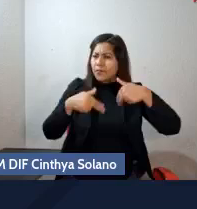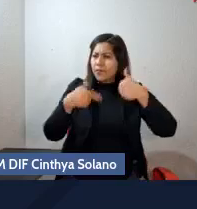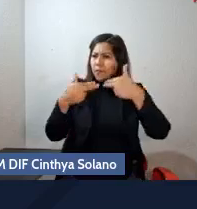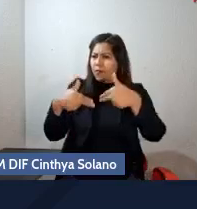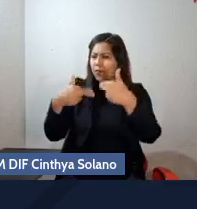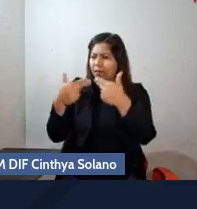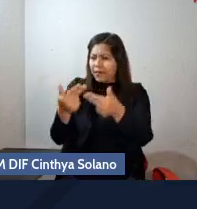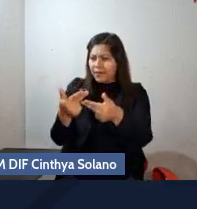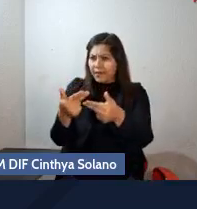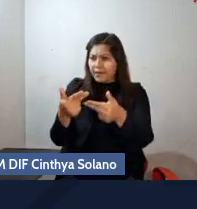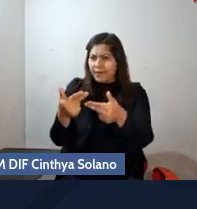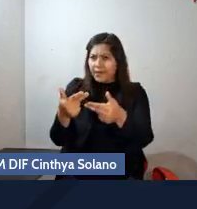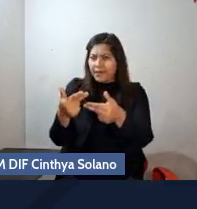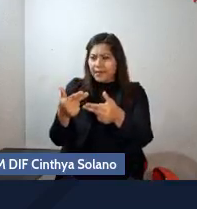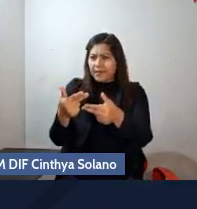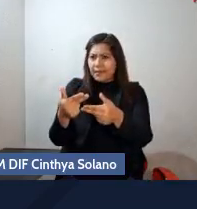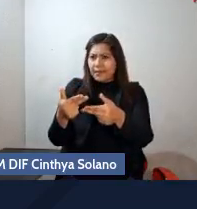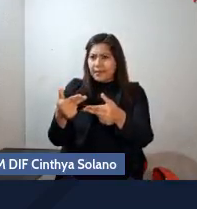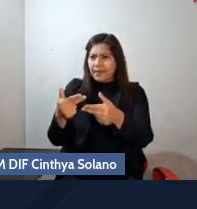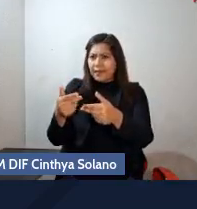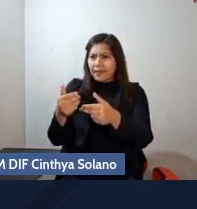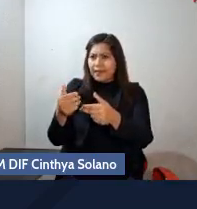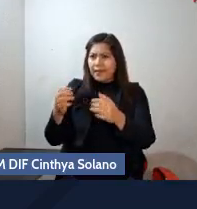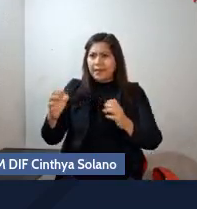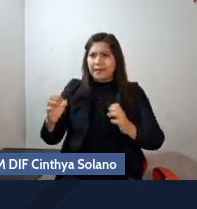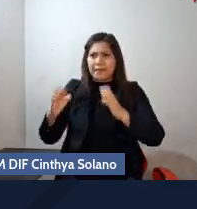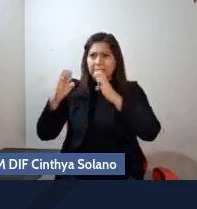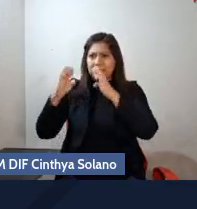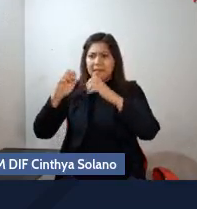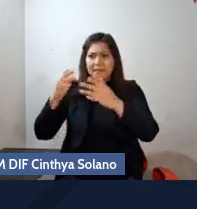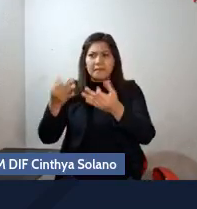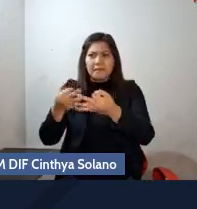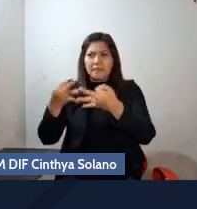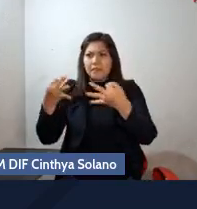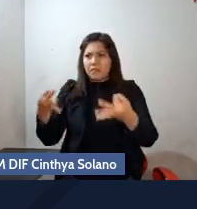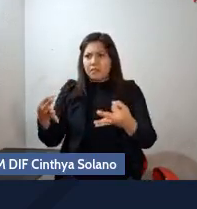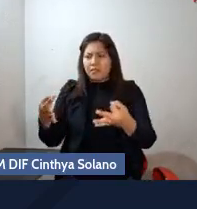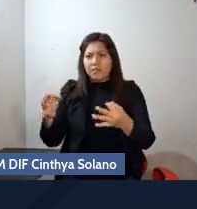el inmueble tal, es un documento privado. Ajá.